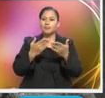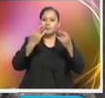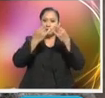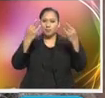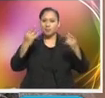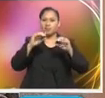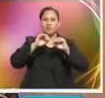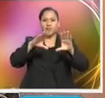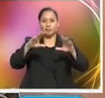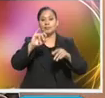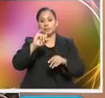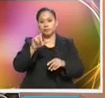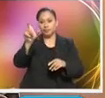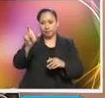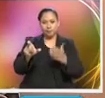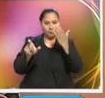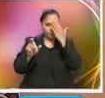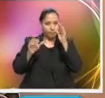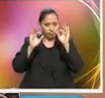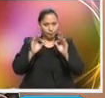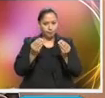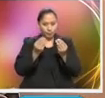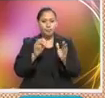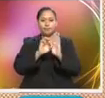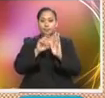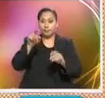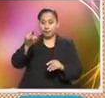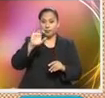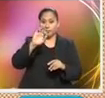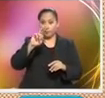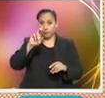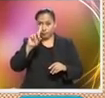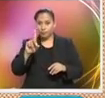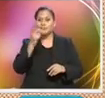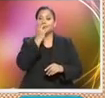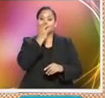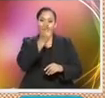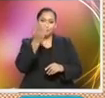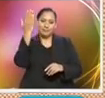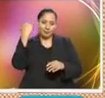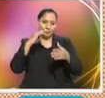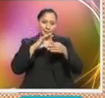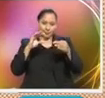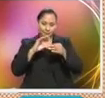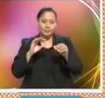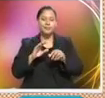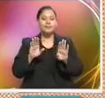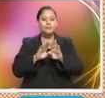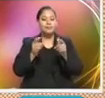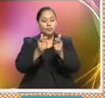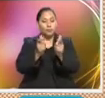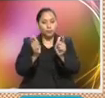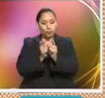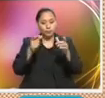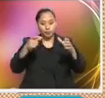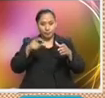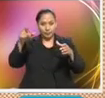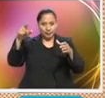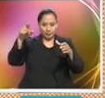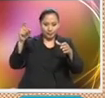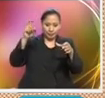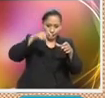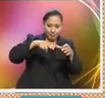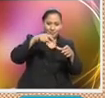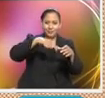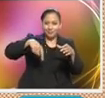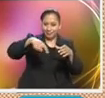decir muchísimo. Fíjate que una de las cosas que el mismo Freud decía, y además dentro del grupo donde él pertenecía, que